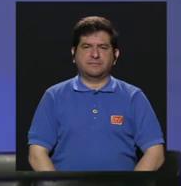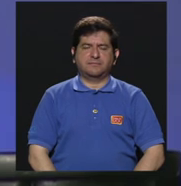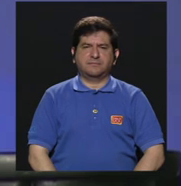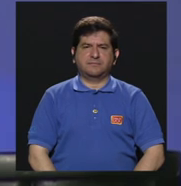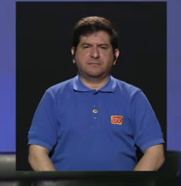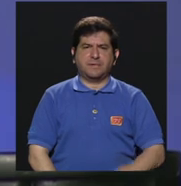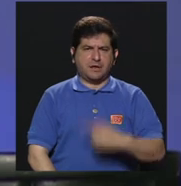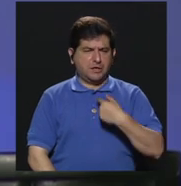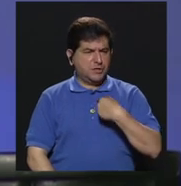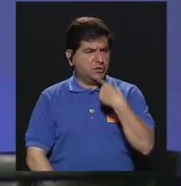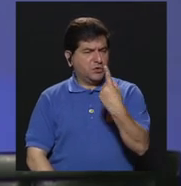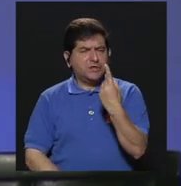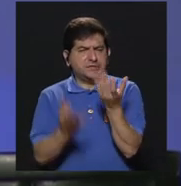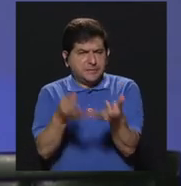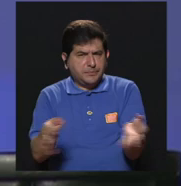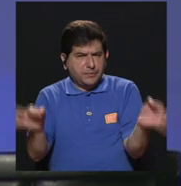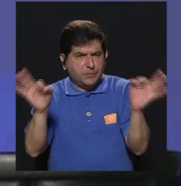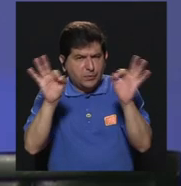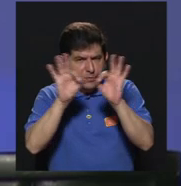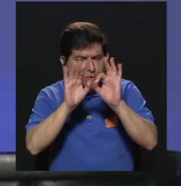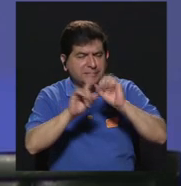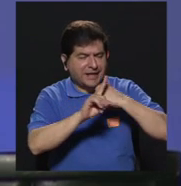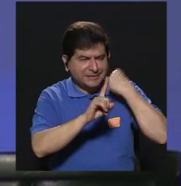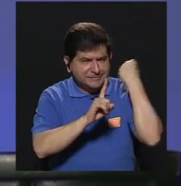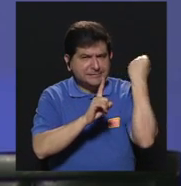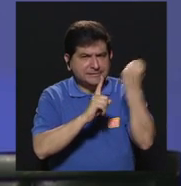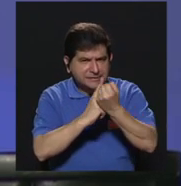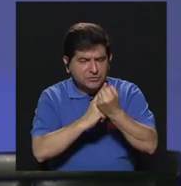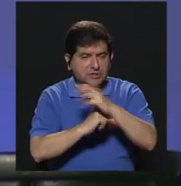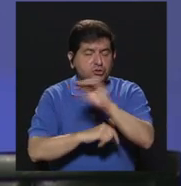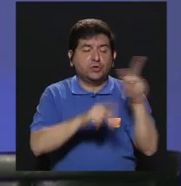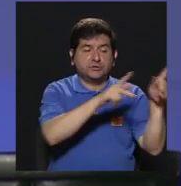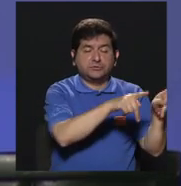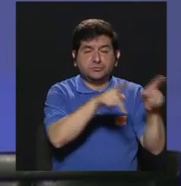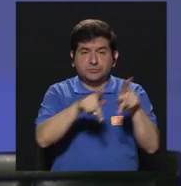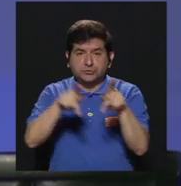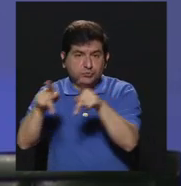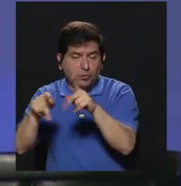Quiero destacar circunstancias y personas,